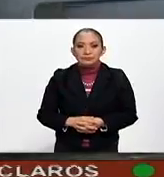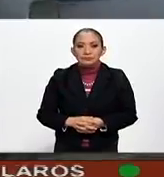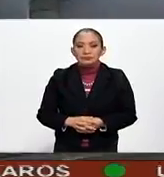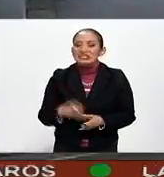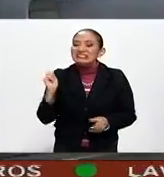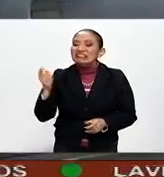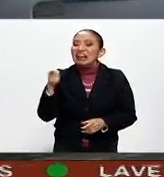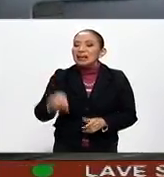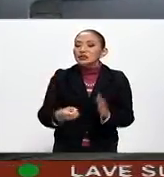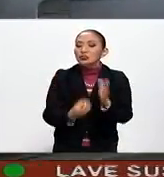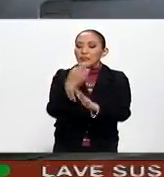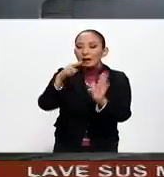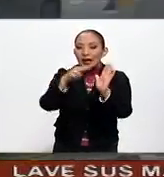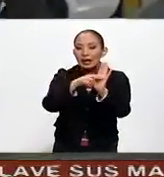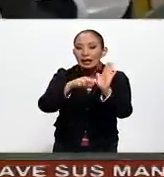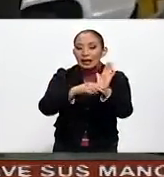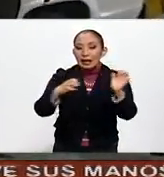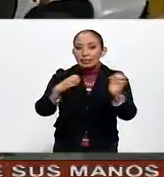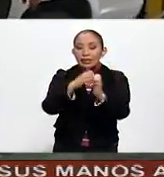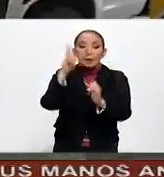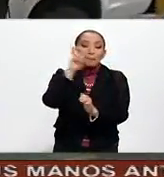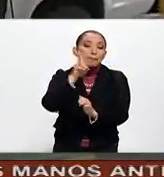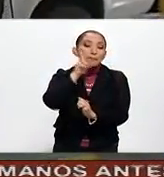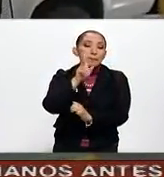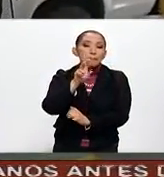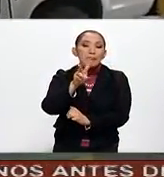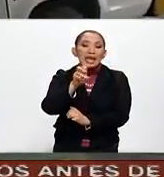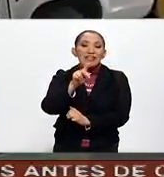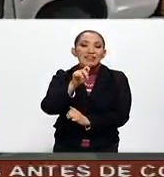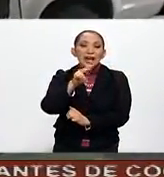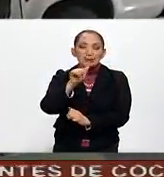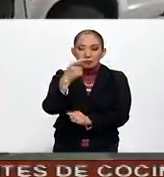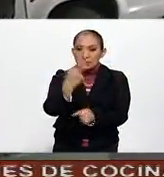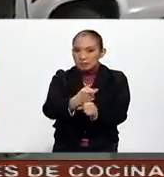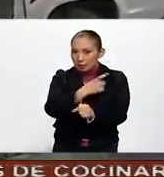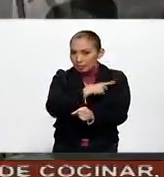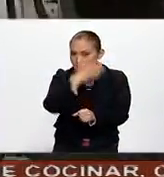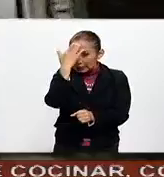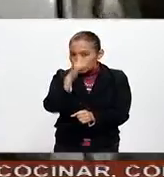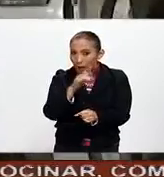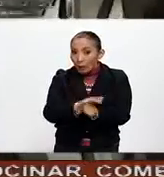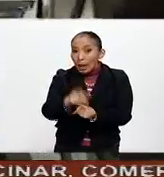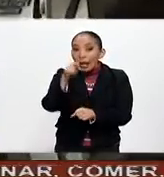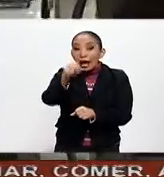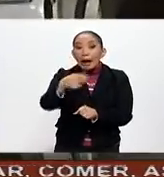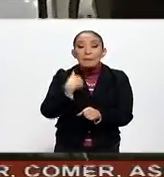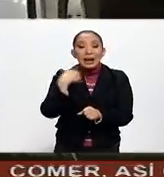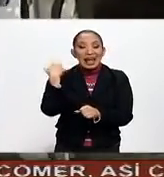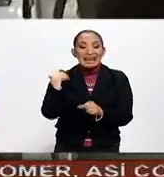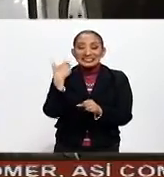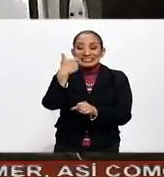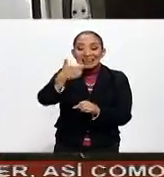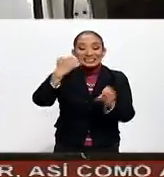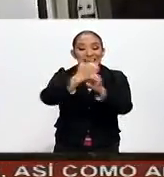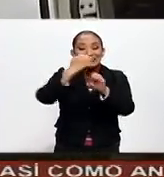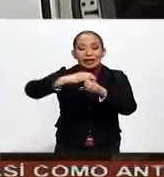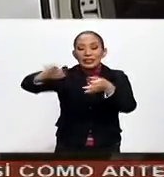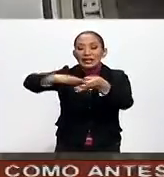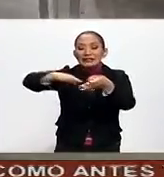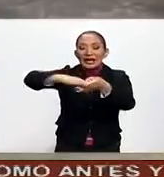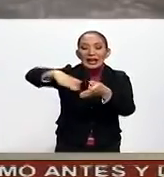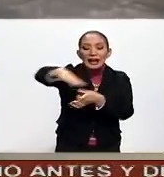¿En qué consiste la norma emergente de verificación? Lo primero que debe de saber es que aplica para los 6 estados